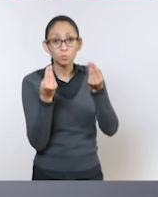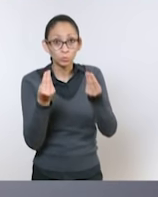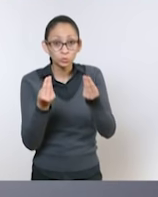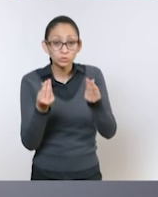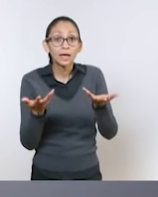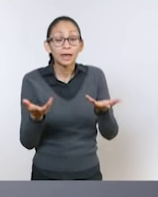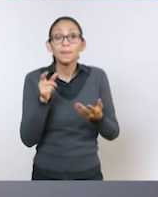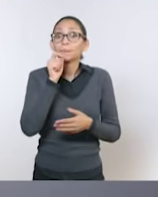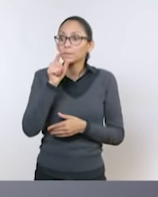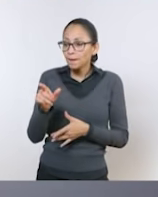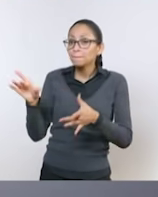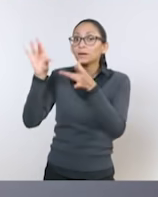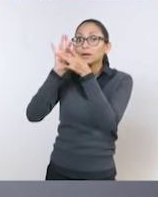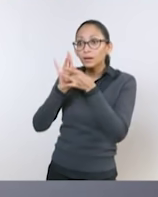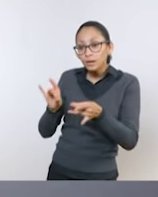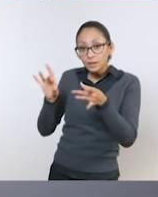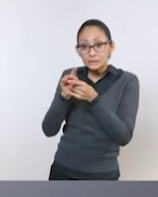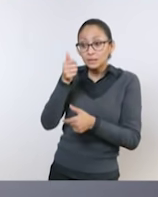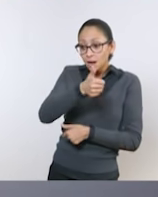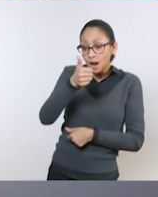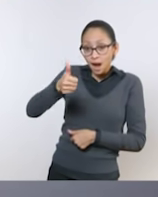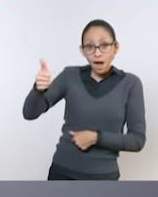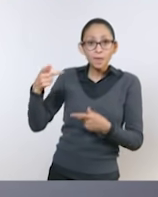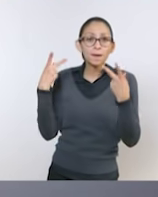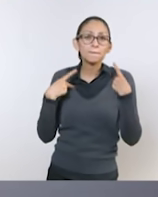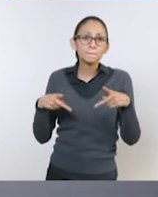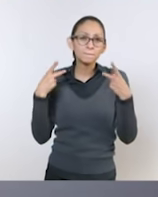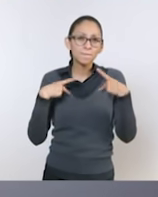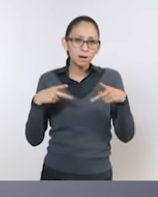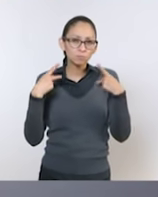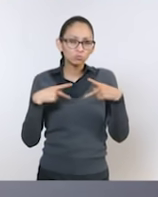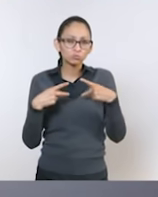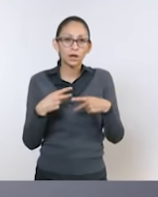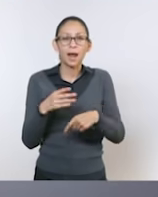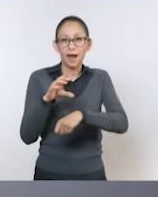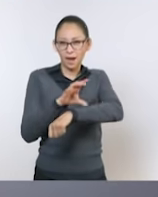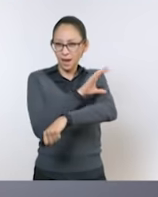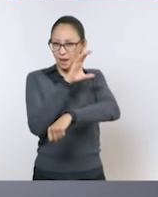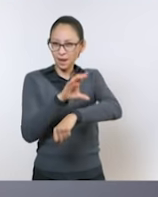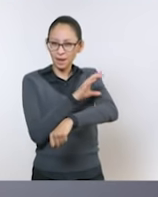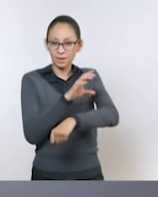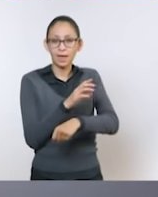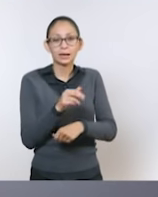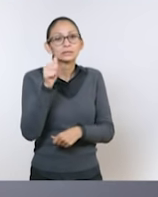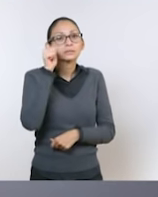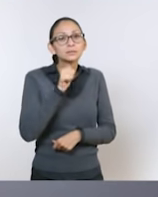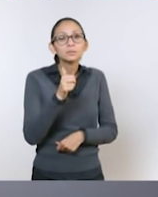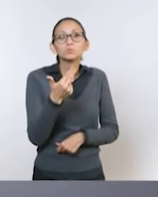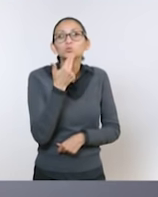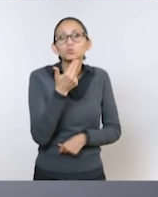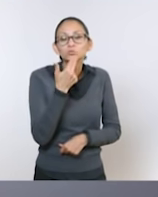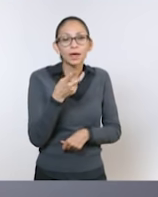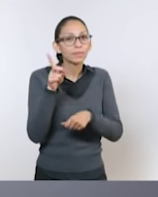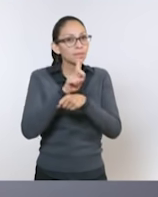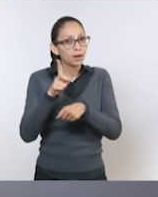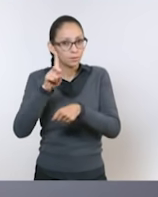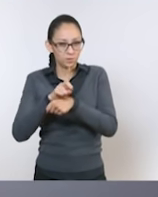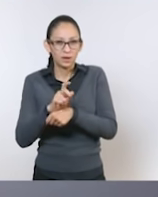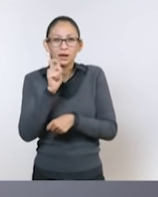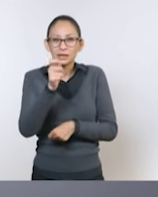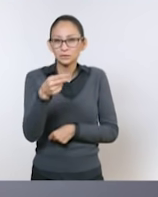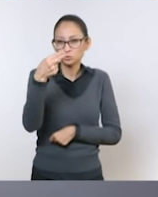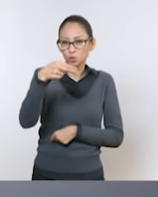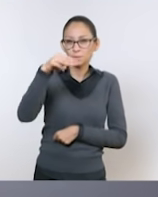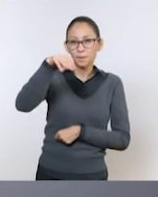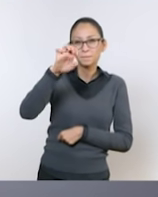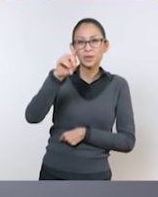libros. También les explicó que cada persona gasta una cantidad de energía cada día, y a